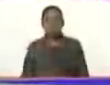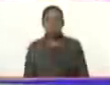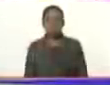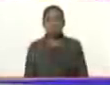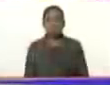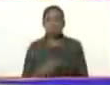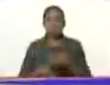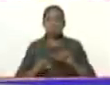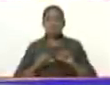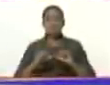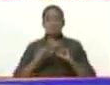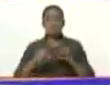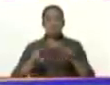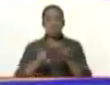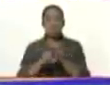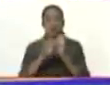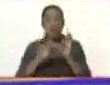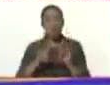Avanzar